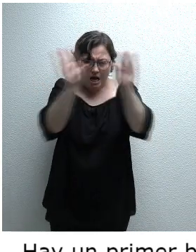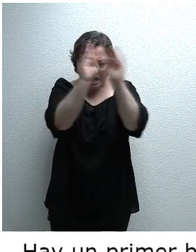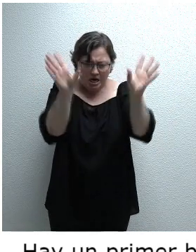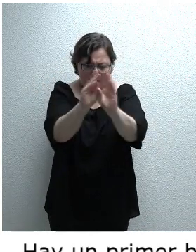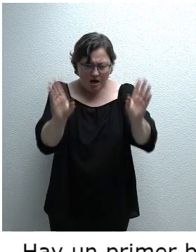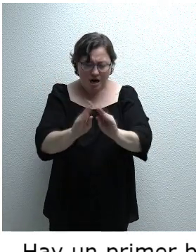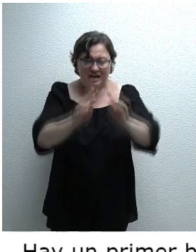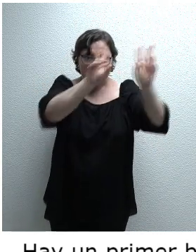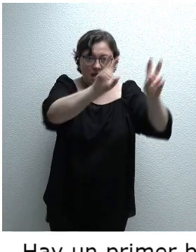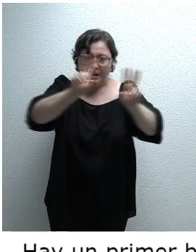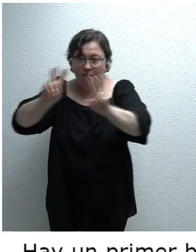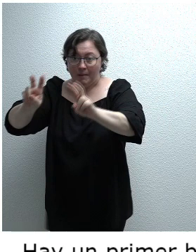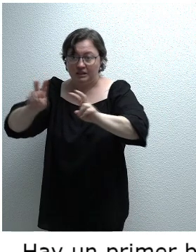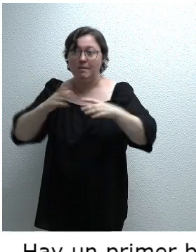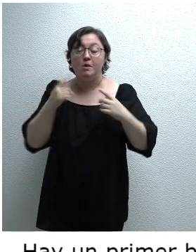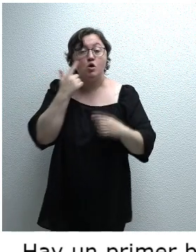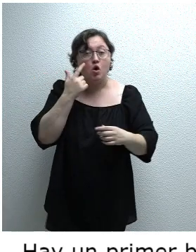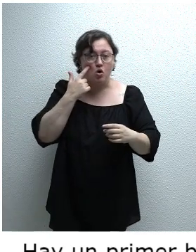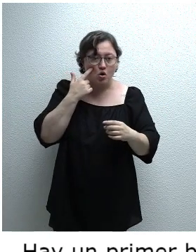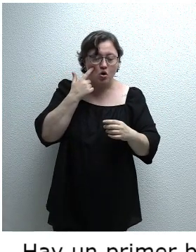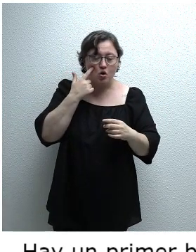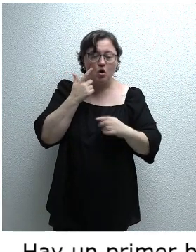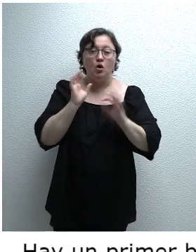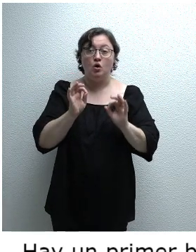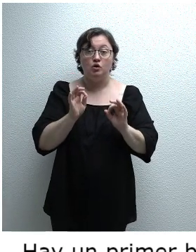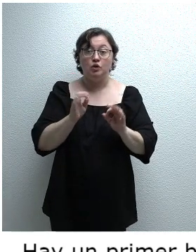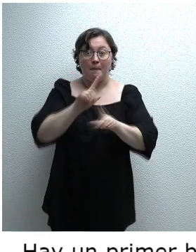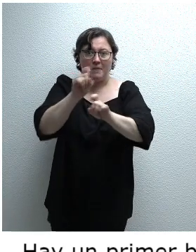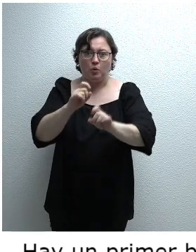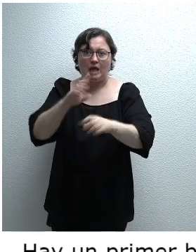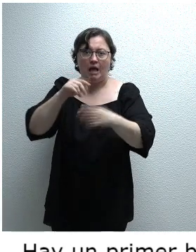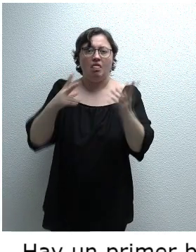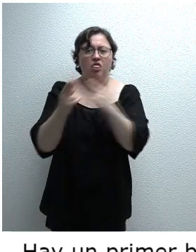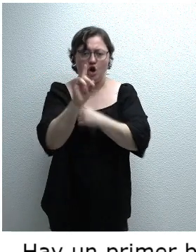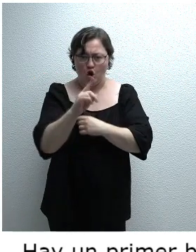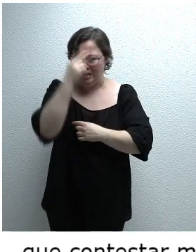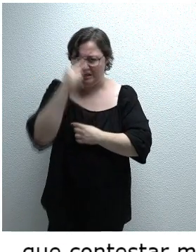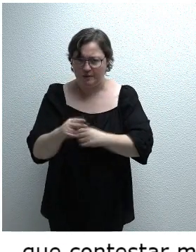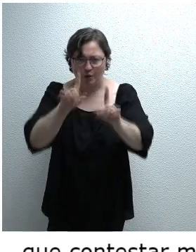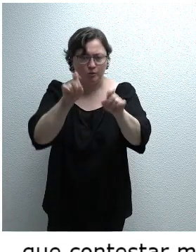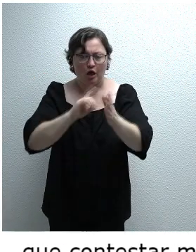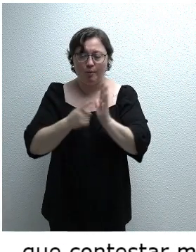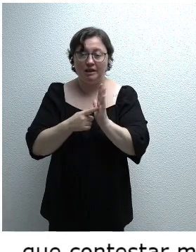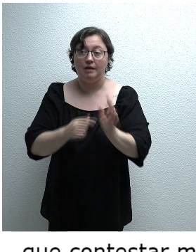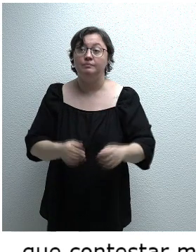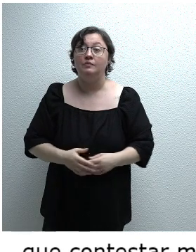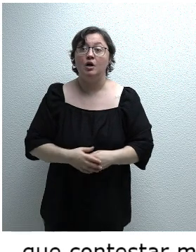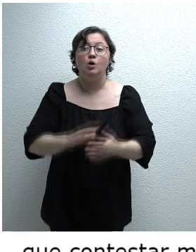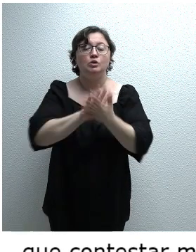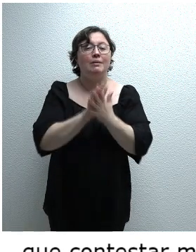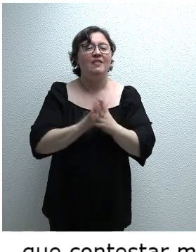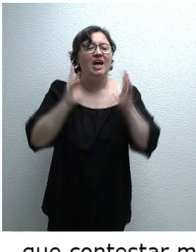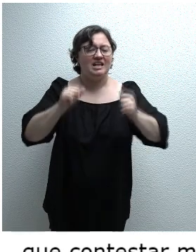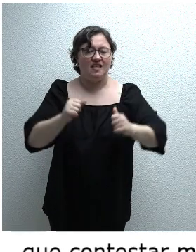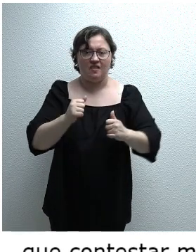manera, pero que siempre respetando la voluntad del que ha hecho la pregunta. Aquí ahora en internamiento en residencia hablamos